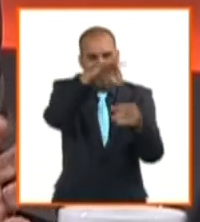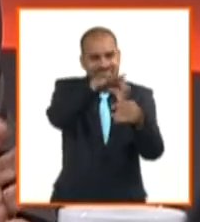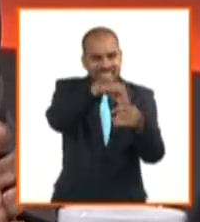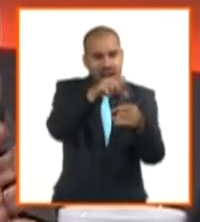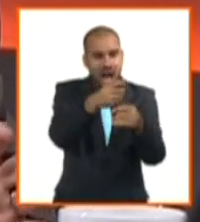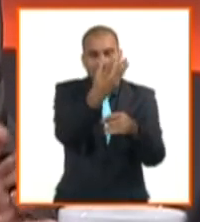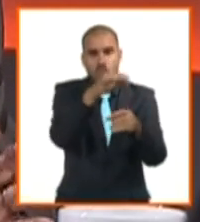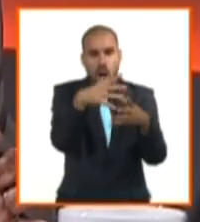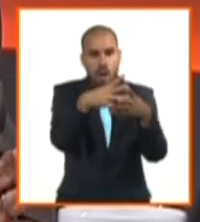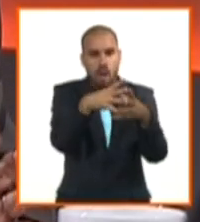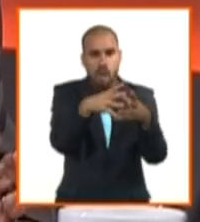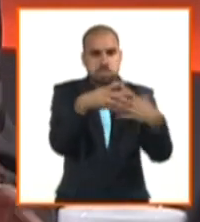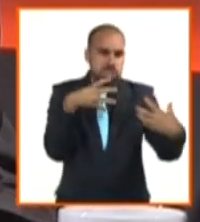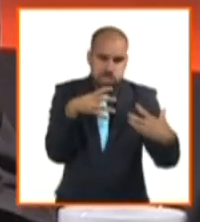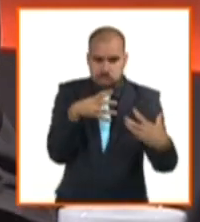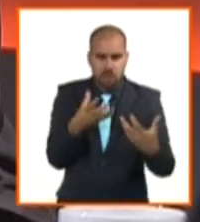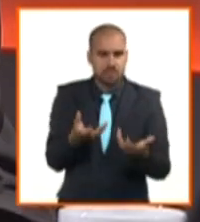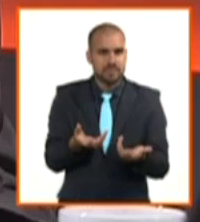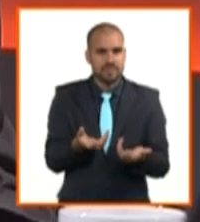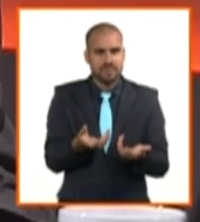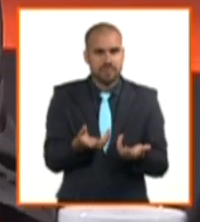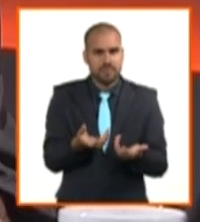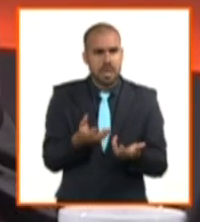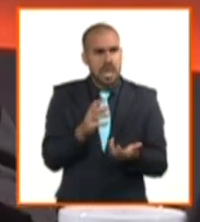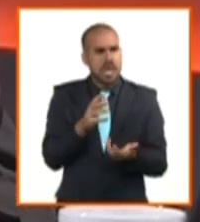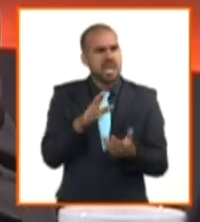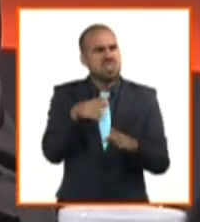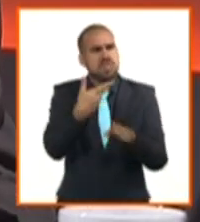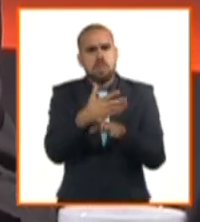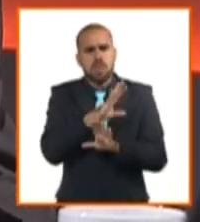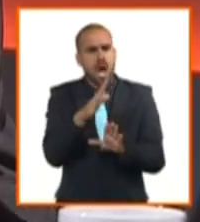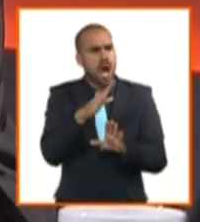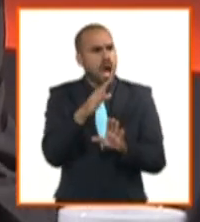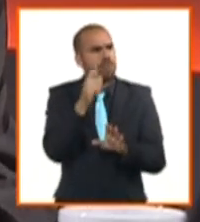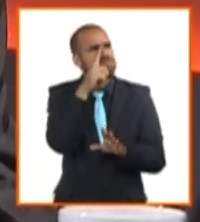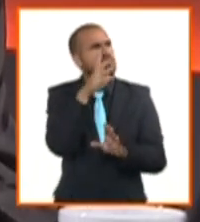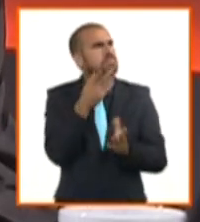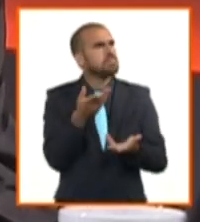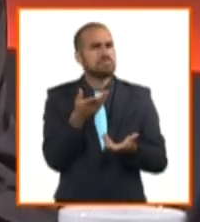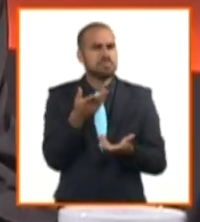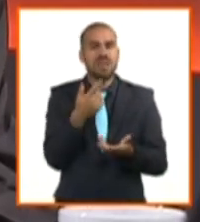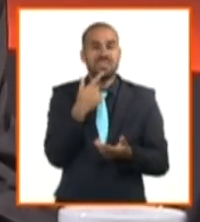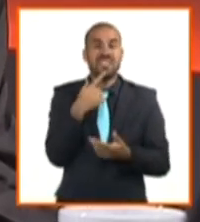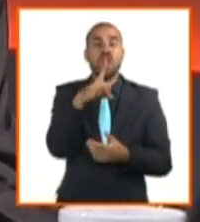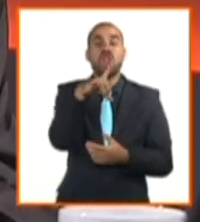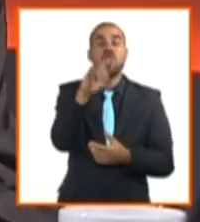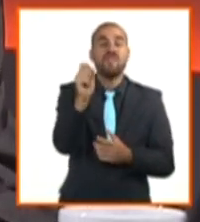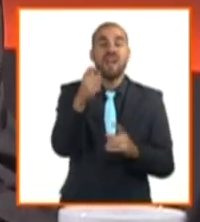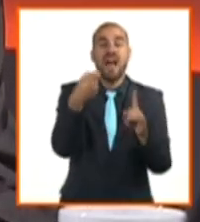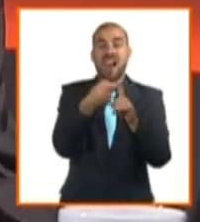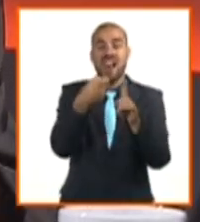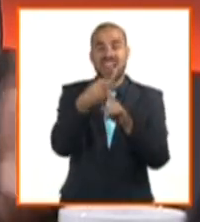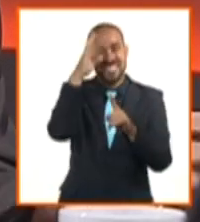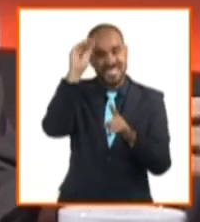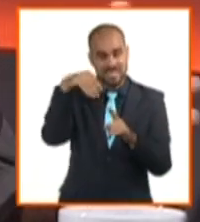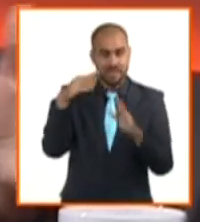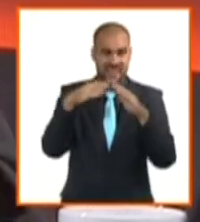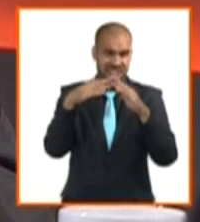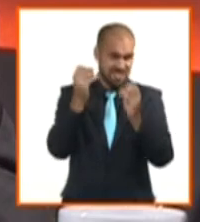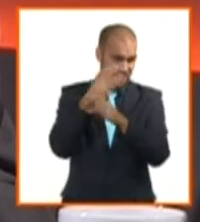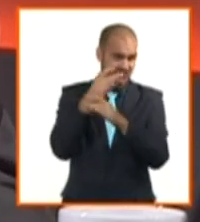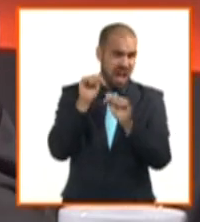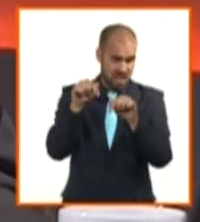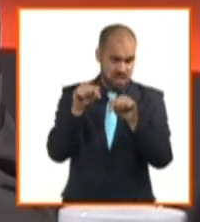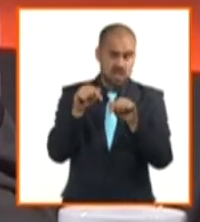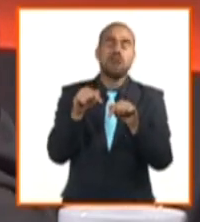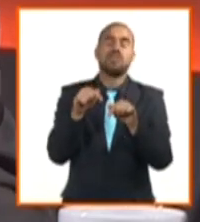minutos al fueron pasado nada y eso pasa por eso es que hubo 90 kilómetros de racha de vientos en casablanca bleu pero fue asociado